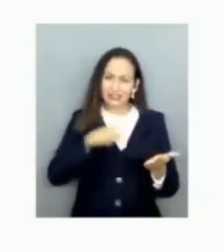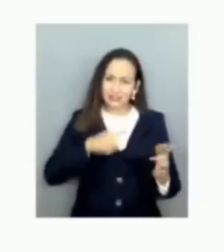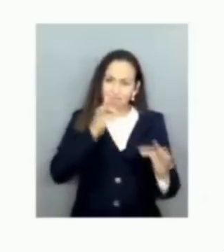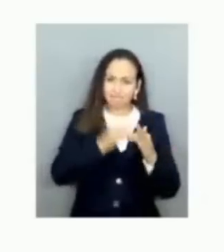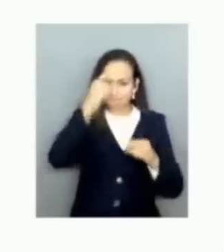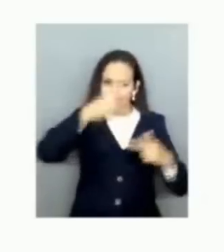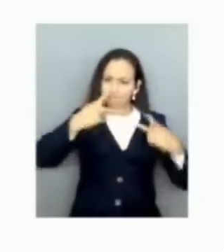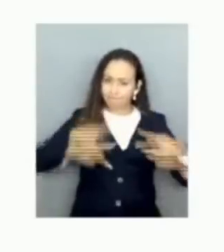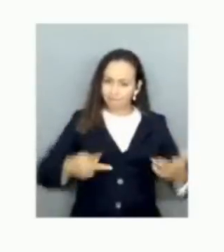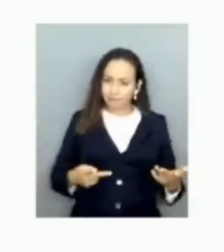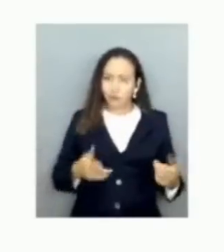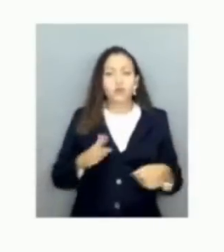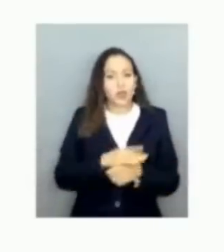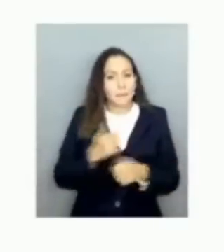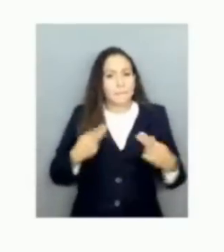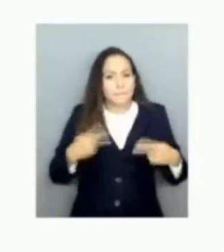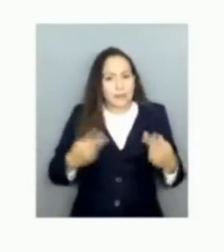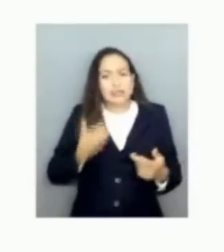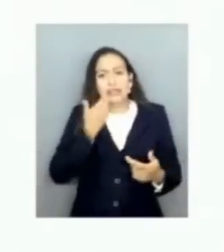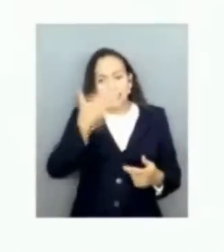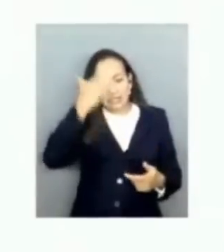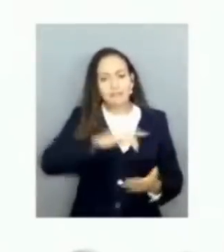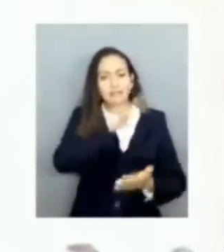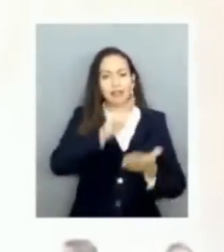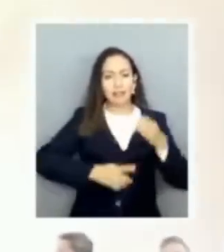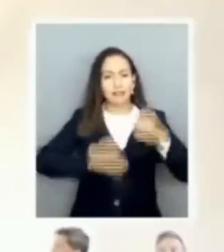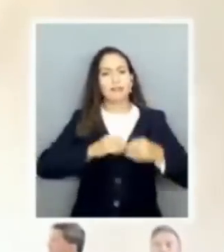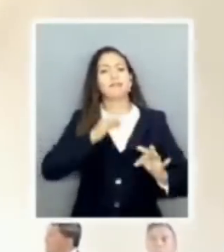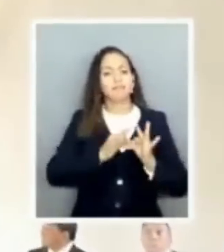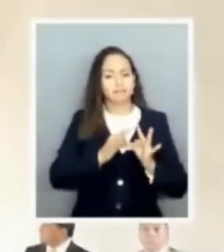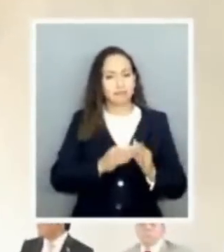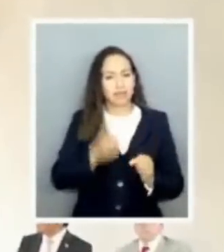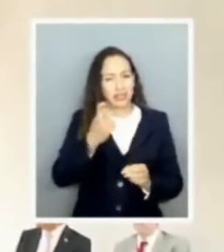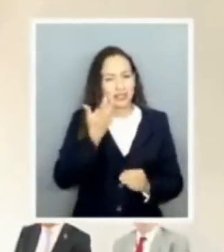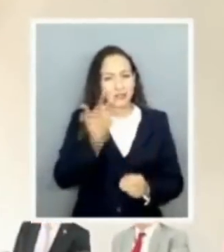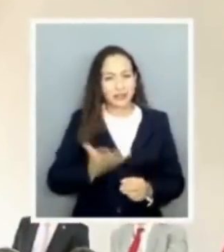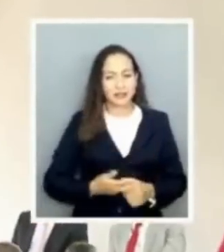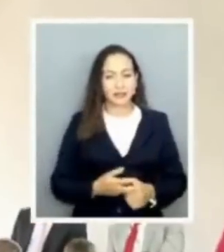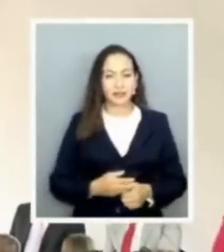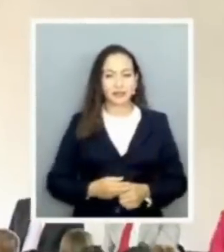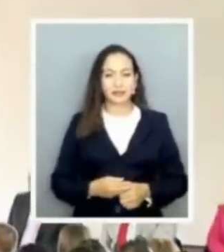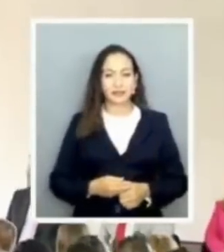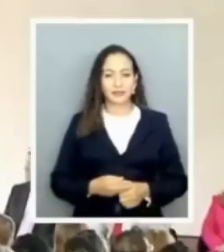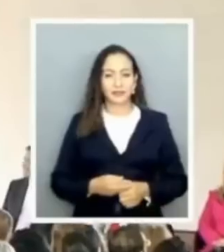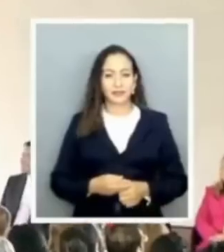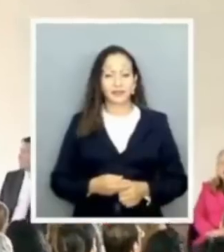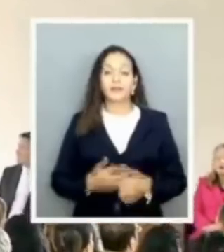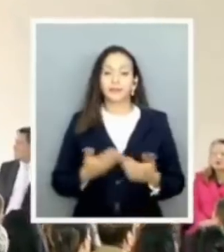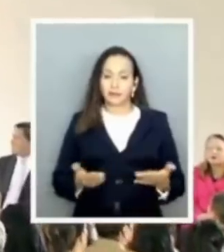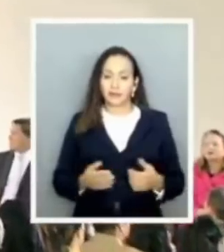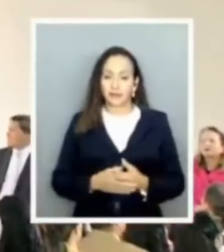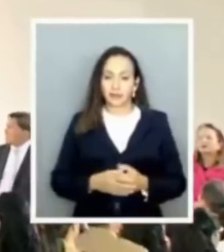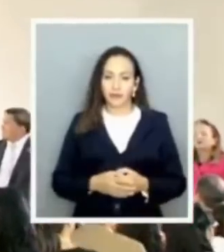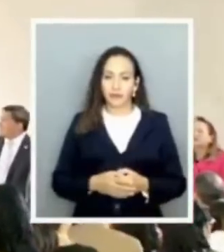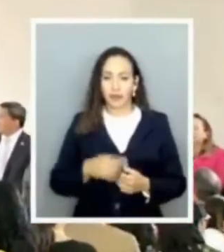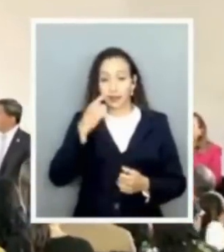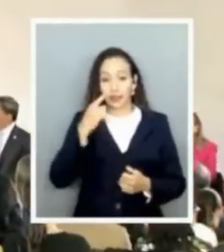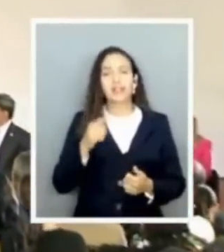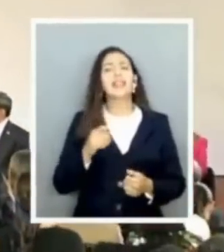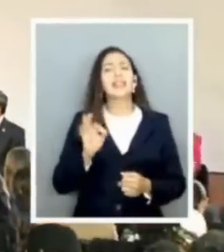desde cero. Sería un retroceso en la protección de los derechos de las